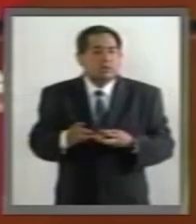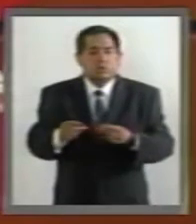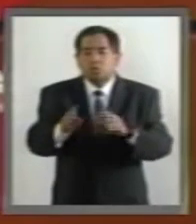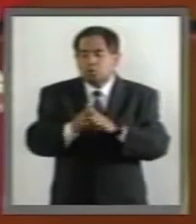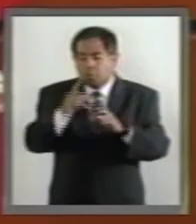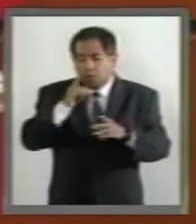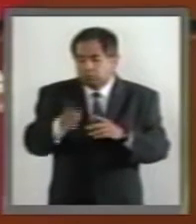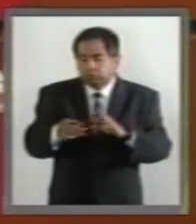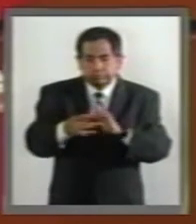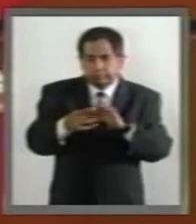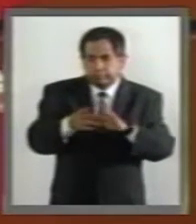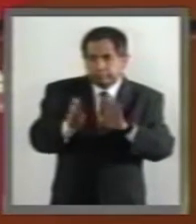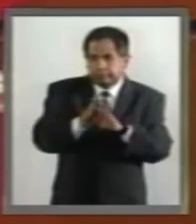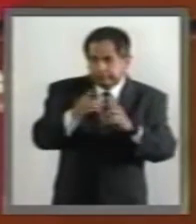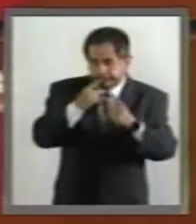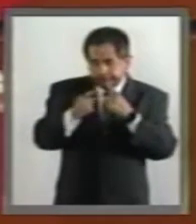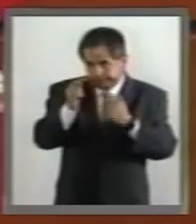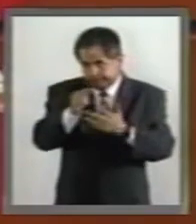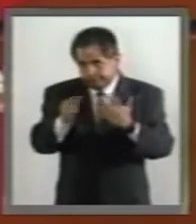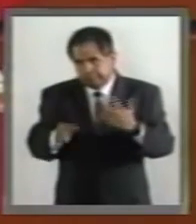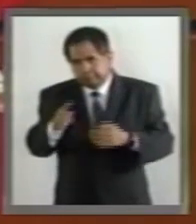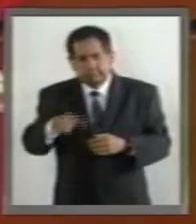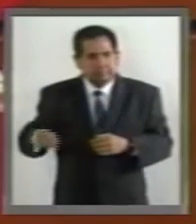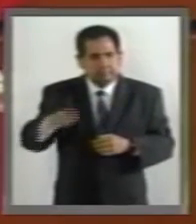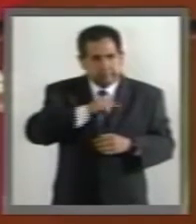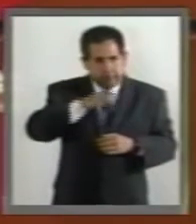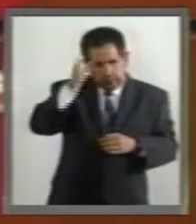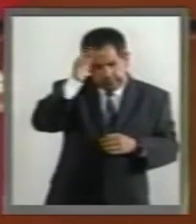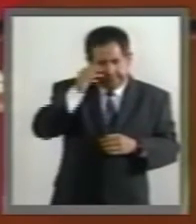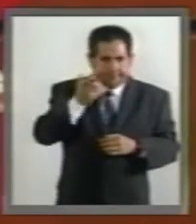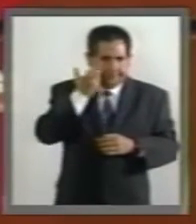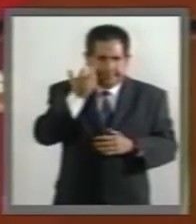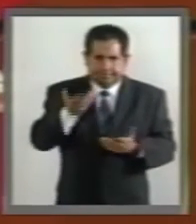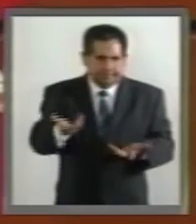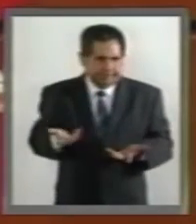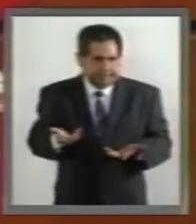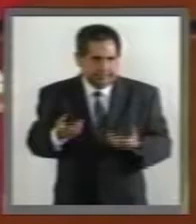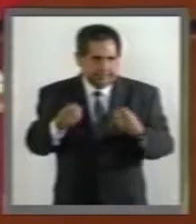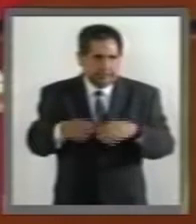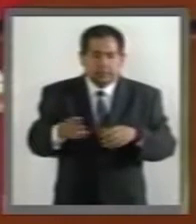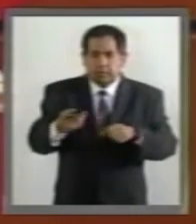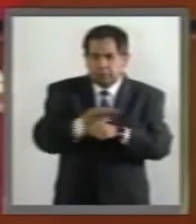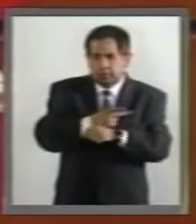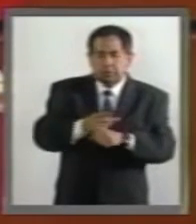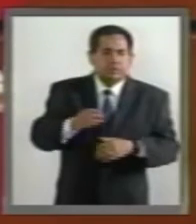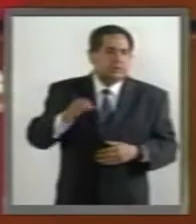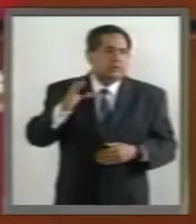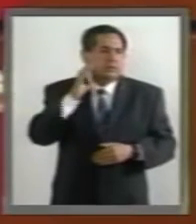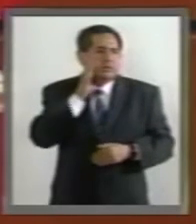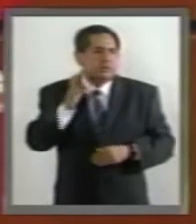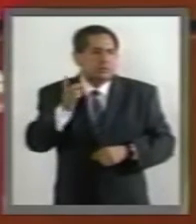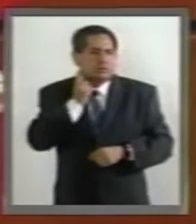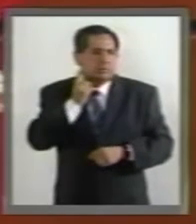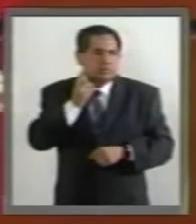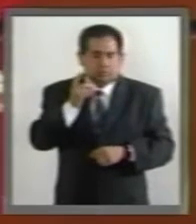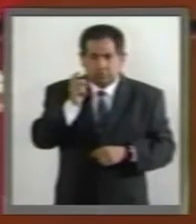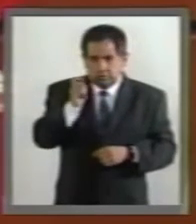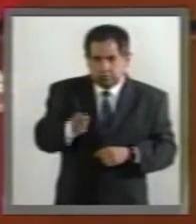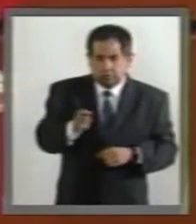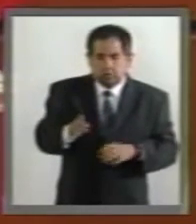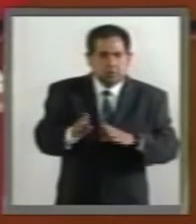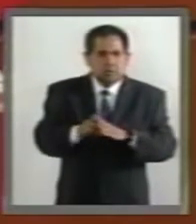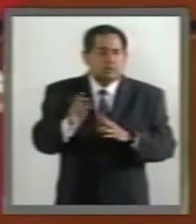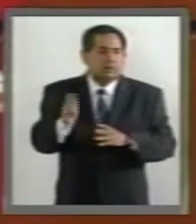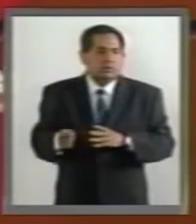trastoca precisamente estos acuerdos que se toman en la Cámara de Diputados, como